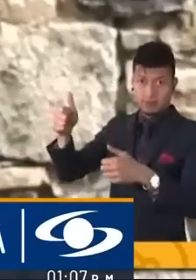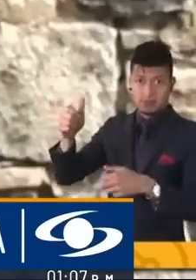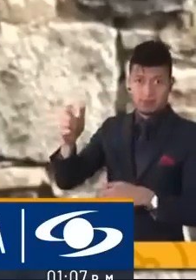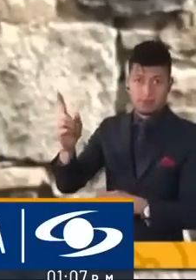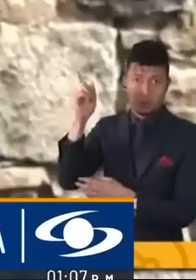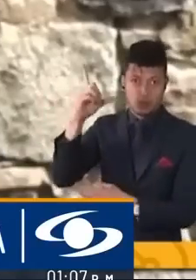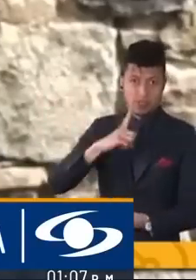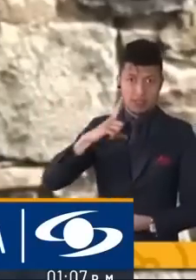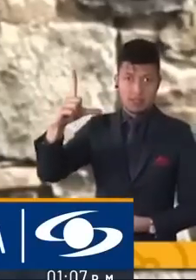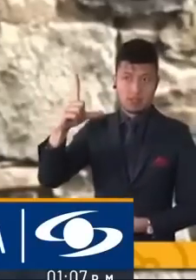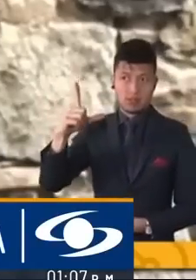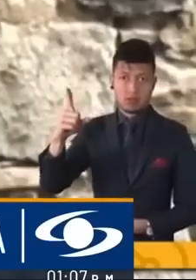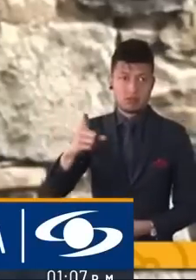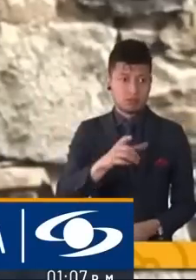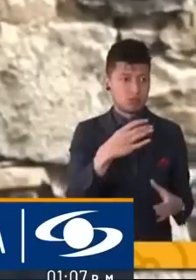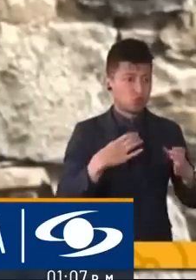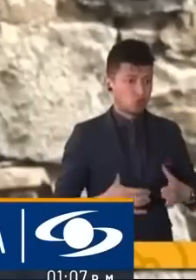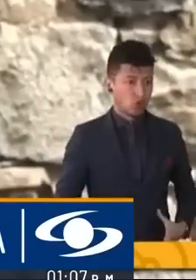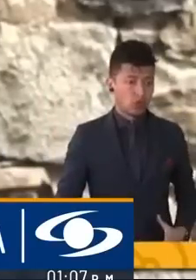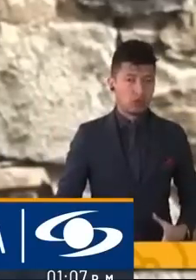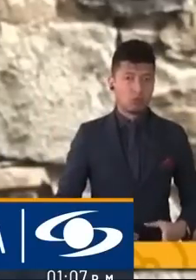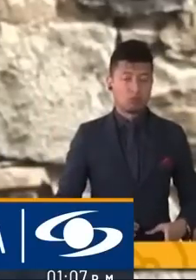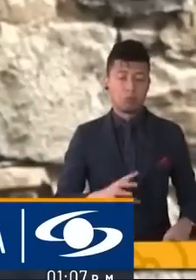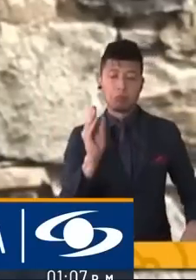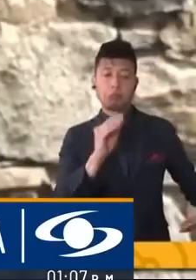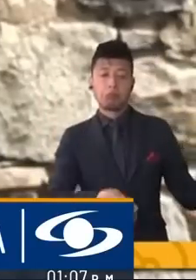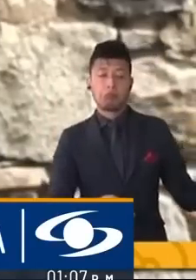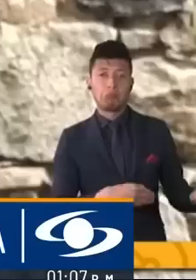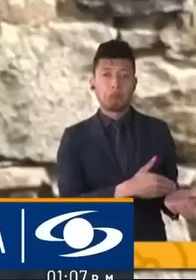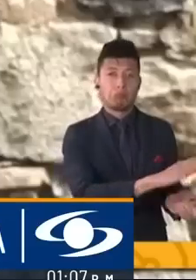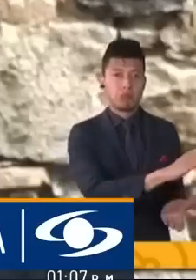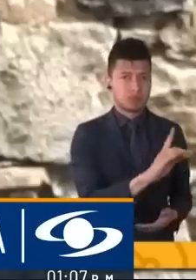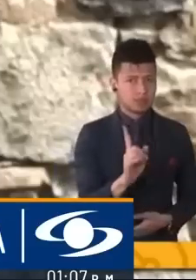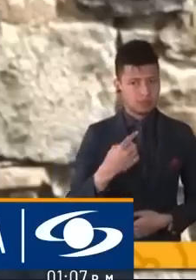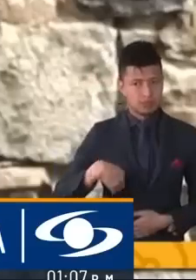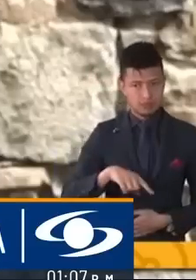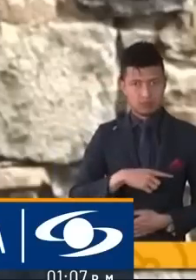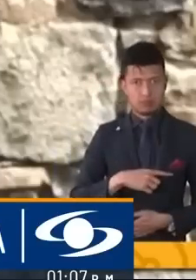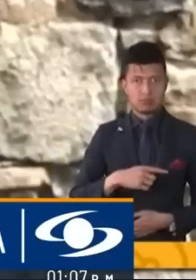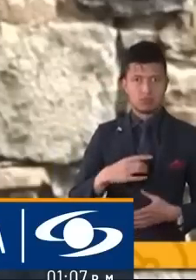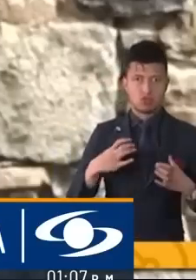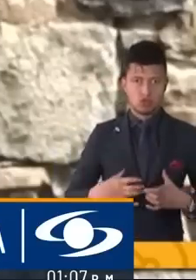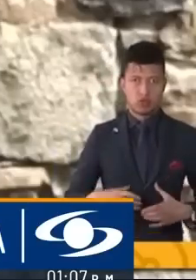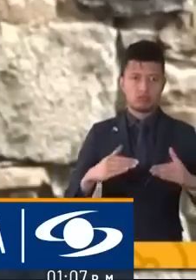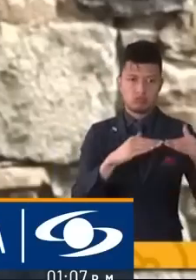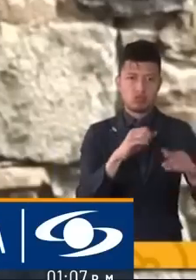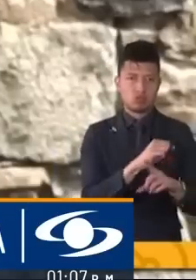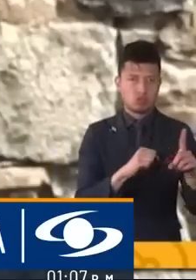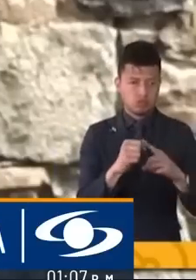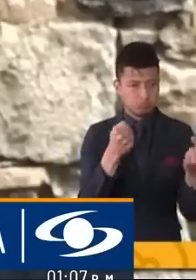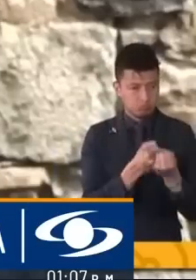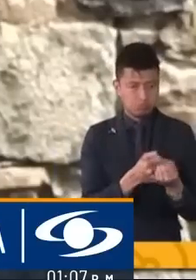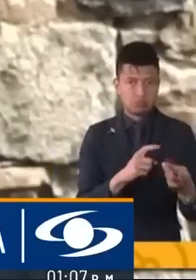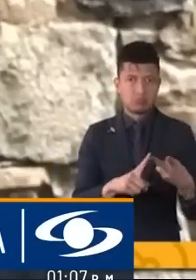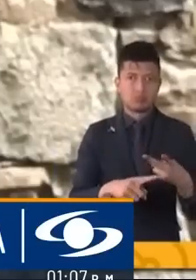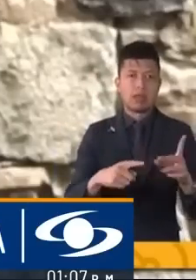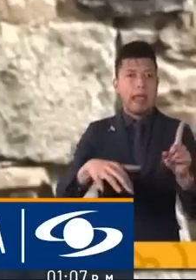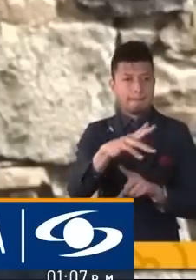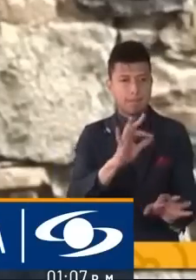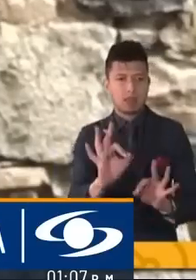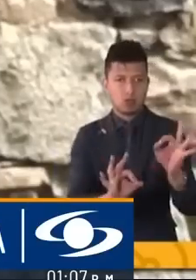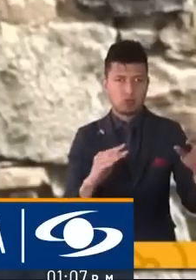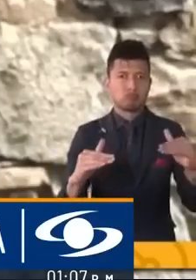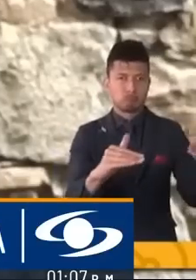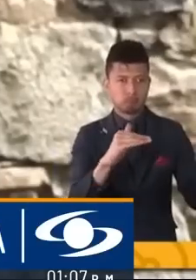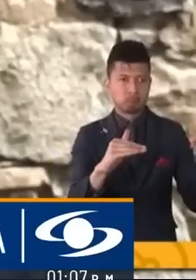ciudadanos. Los ciudadanos pedimos justicia social y la apoyamos. Pedimos justicia ambiental y